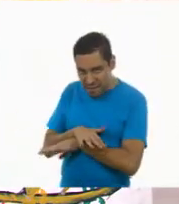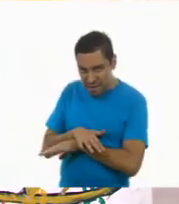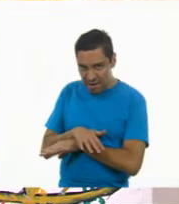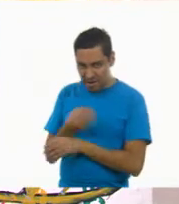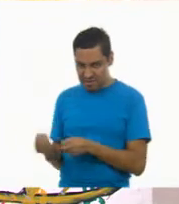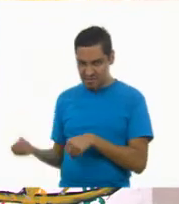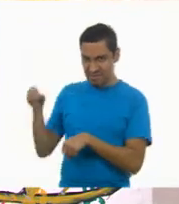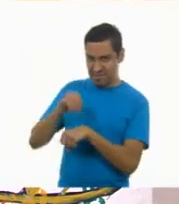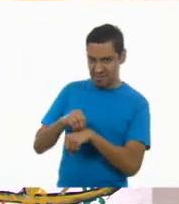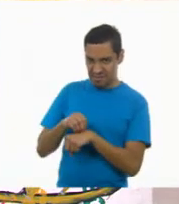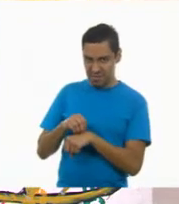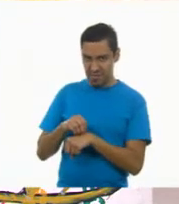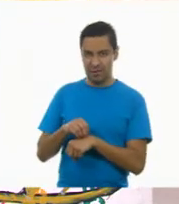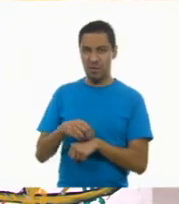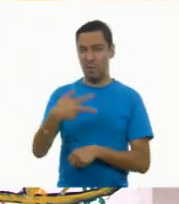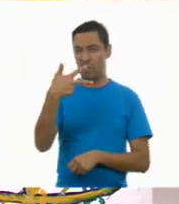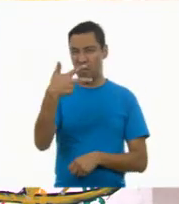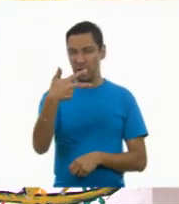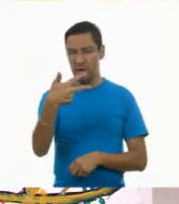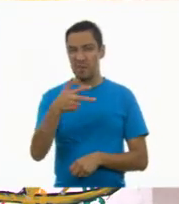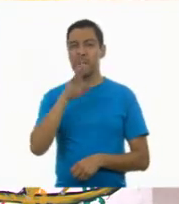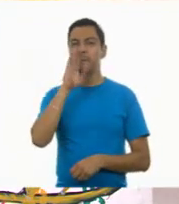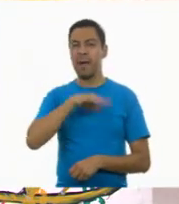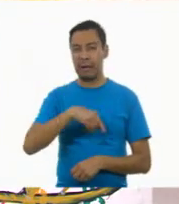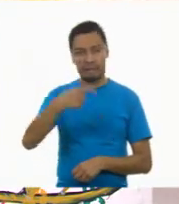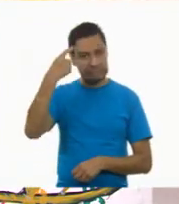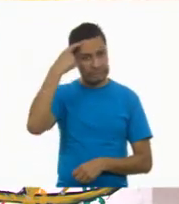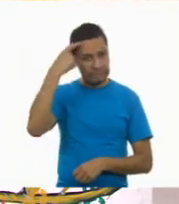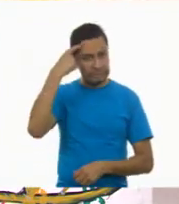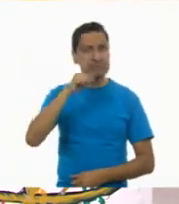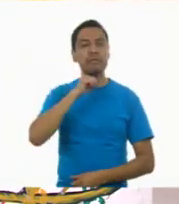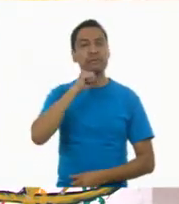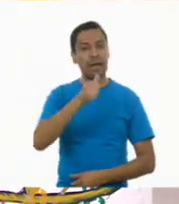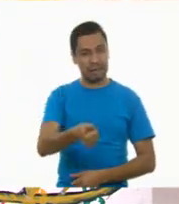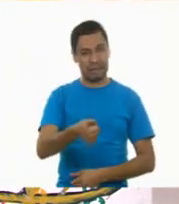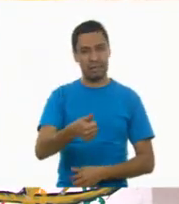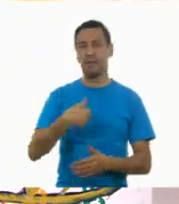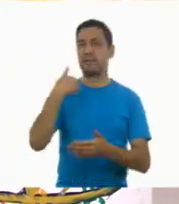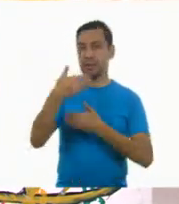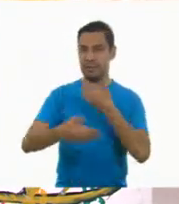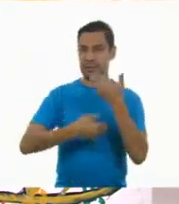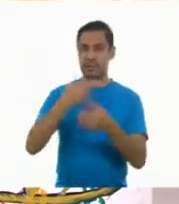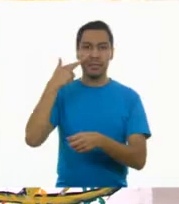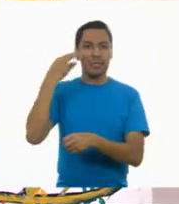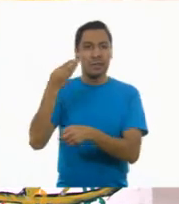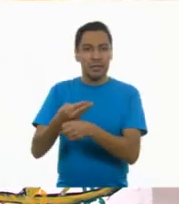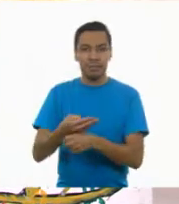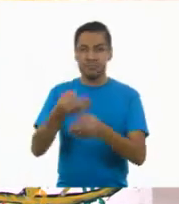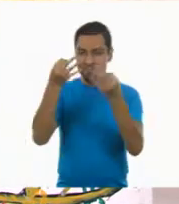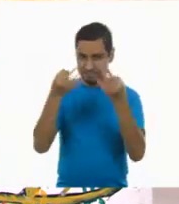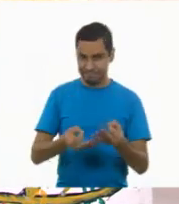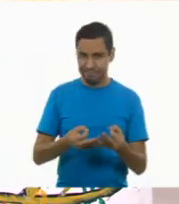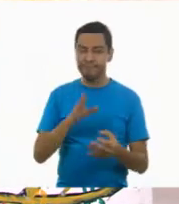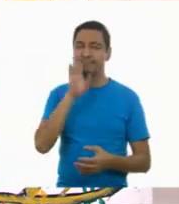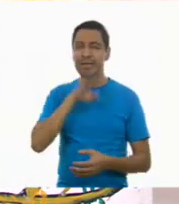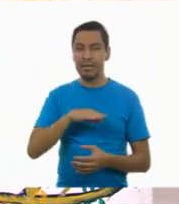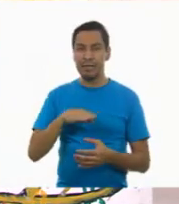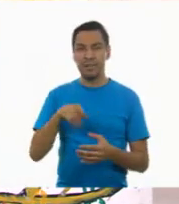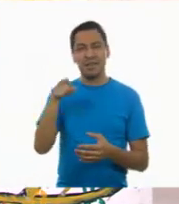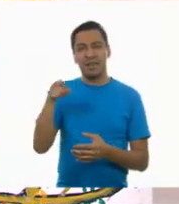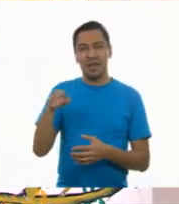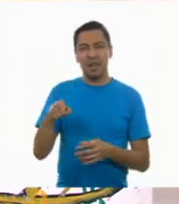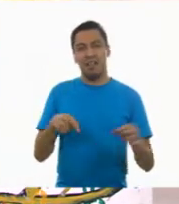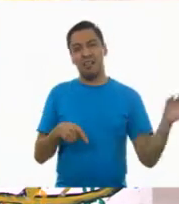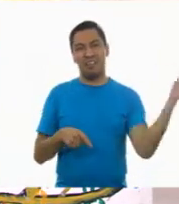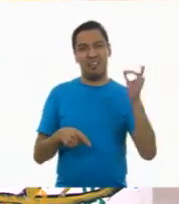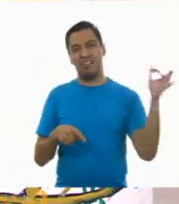una elección en donde no reflexionó a fondo las consecuencias y sus responsabilidades, ya que solo se dejó llevar